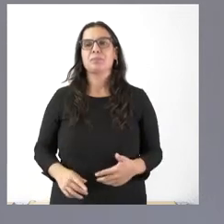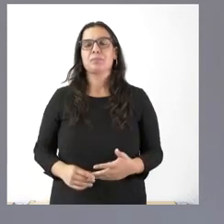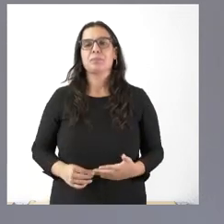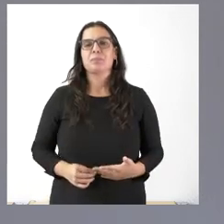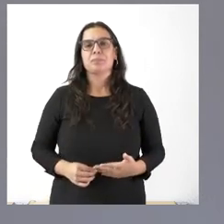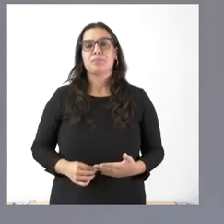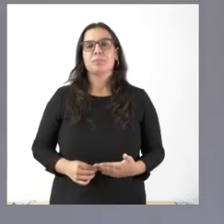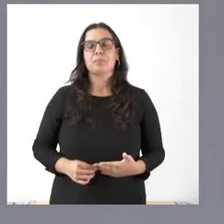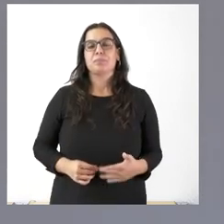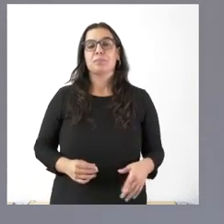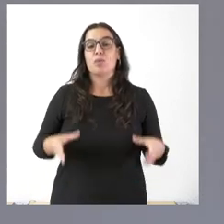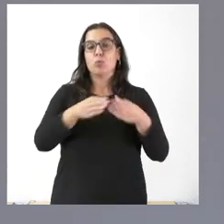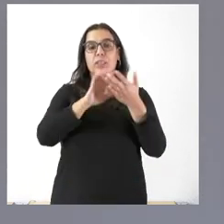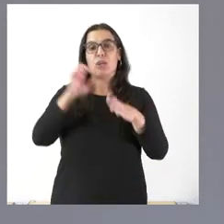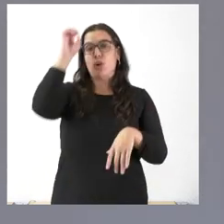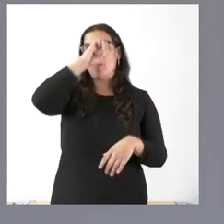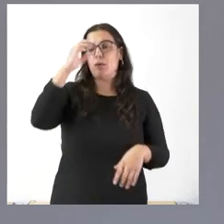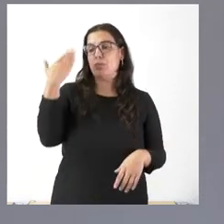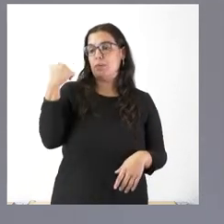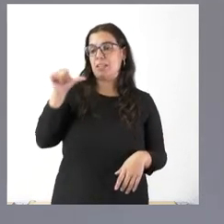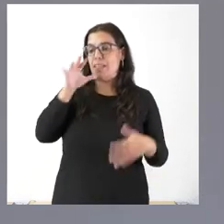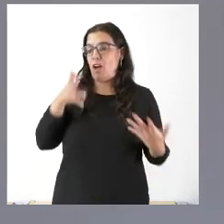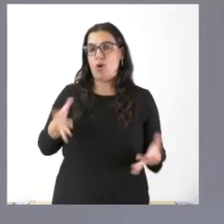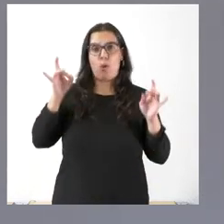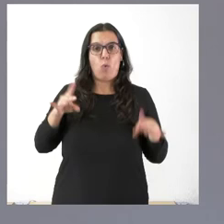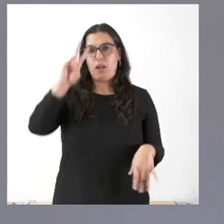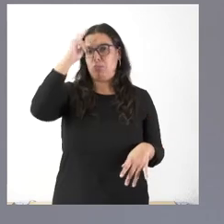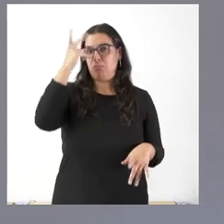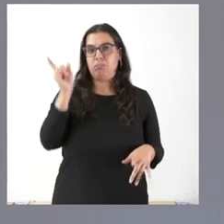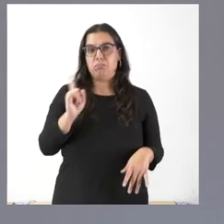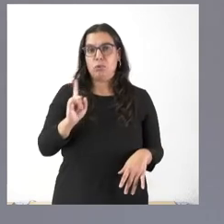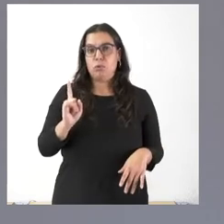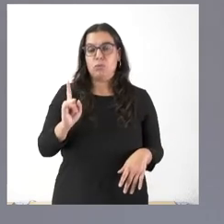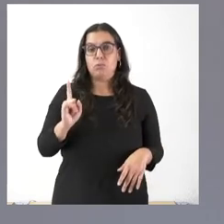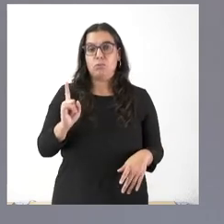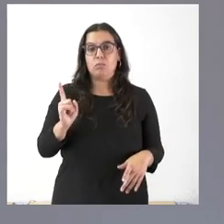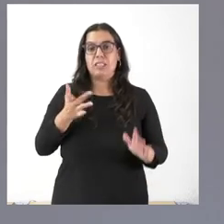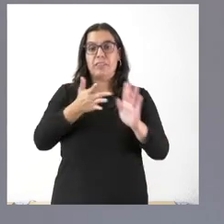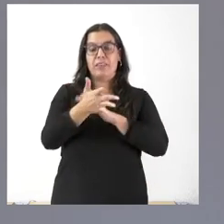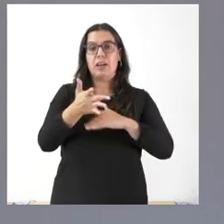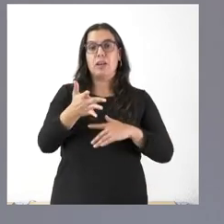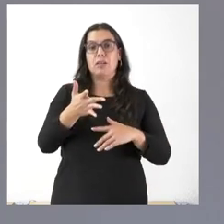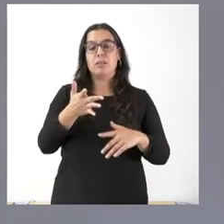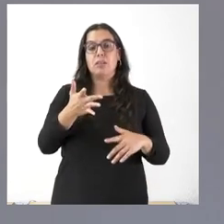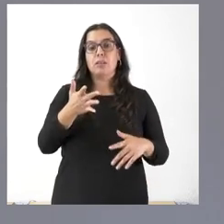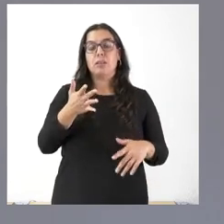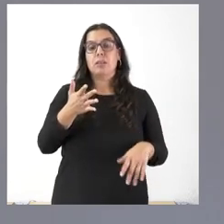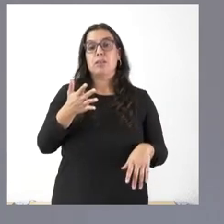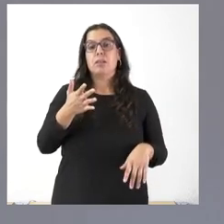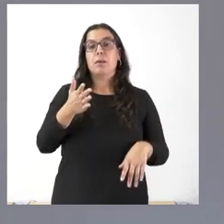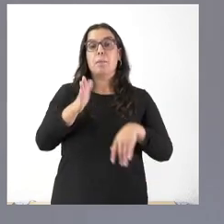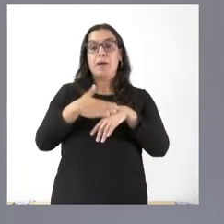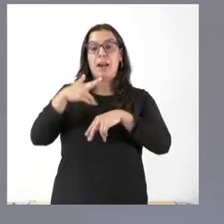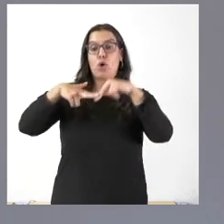La posición de la Junta es la misma hoy y la semana anterior, que es que la capacidad de iniciativa para proceder a construir